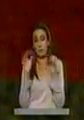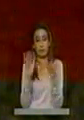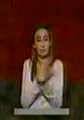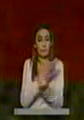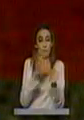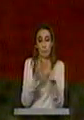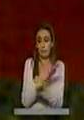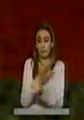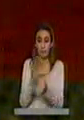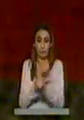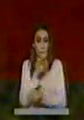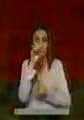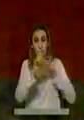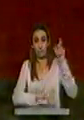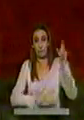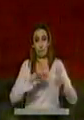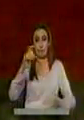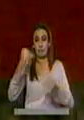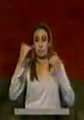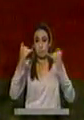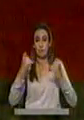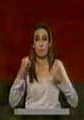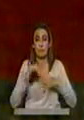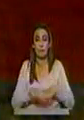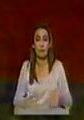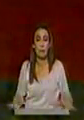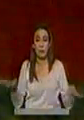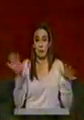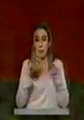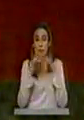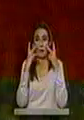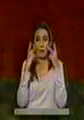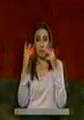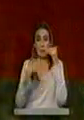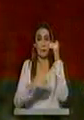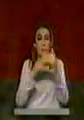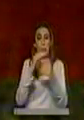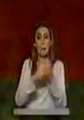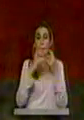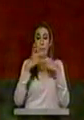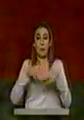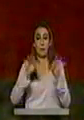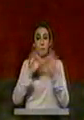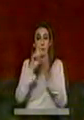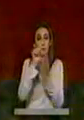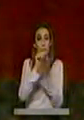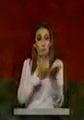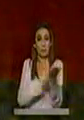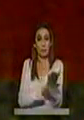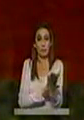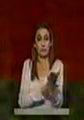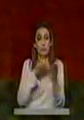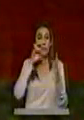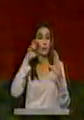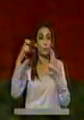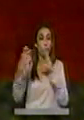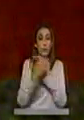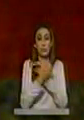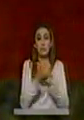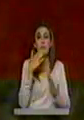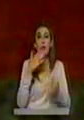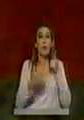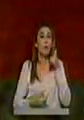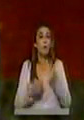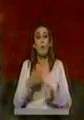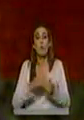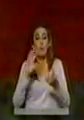potencial tienen y donde tenemos la mayor cantidad de terrenos y de proyectos turísticos. Y tenemos ya un portafolio